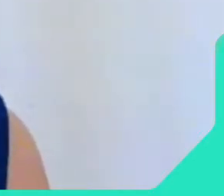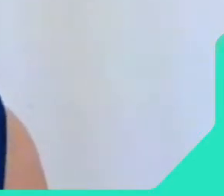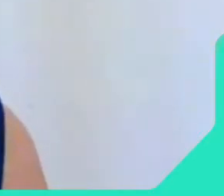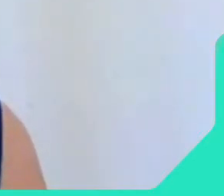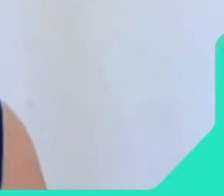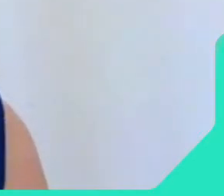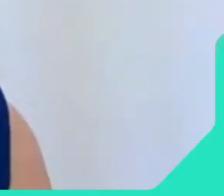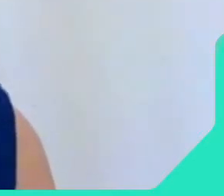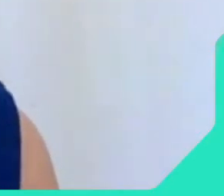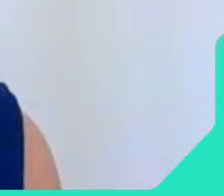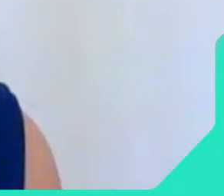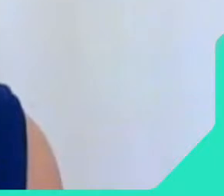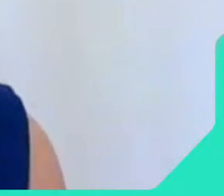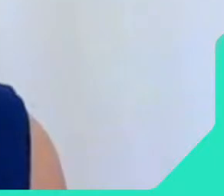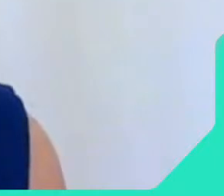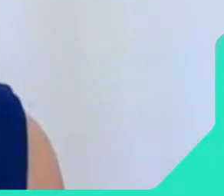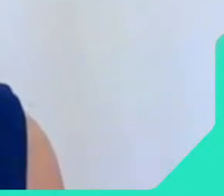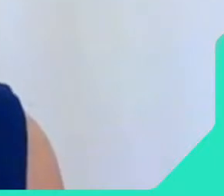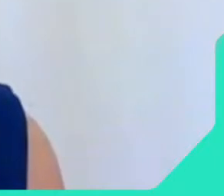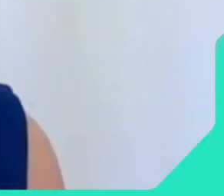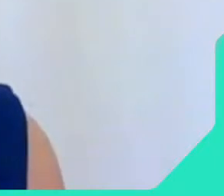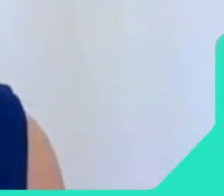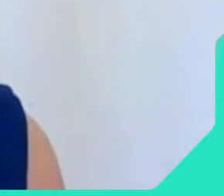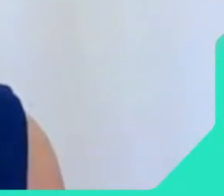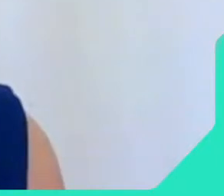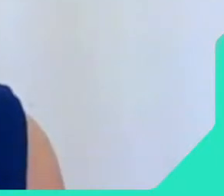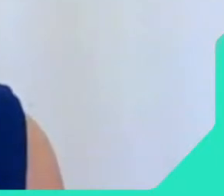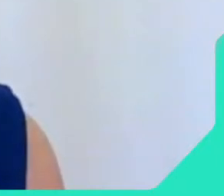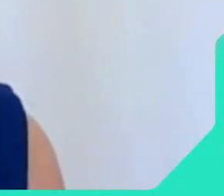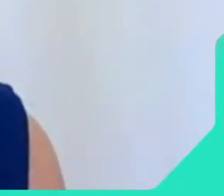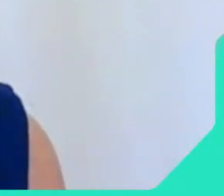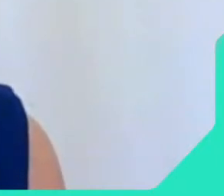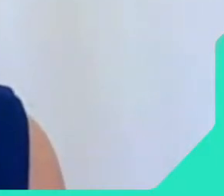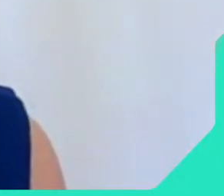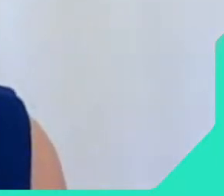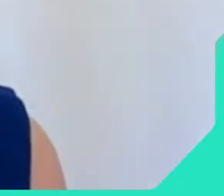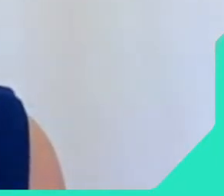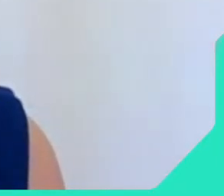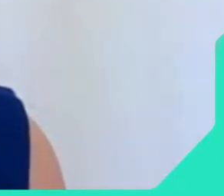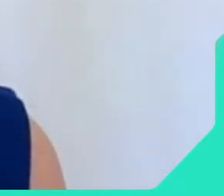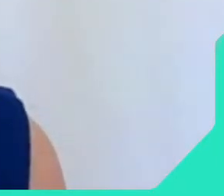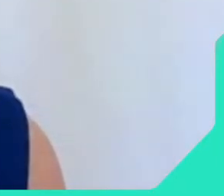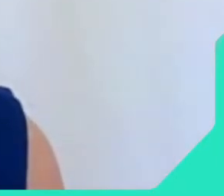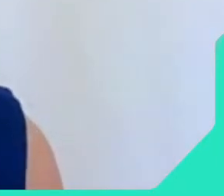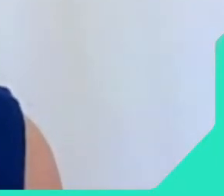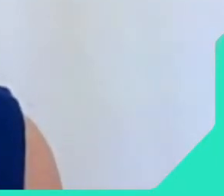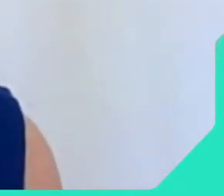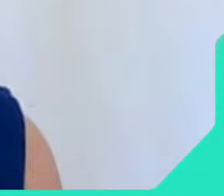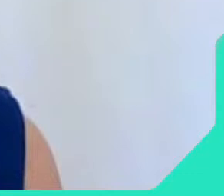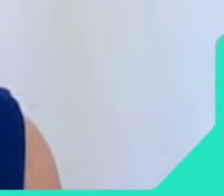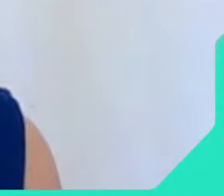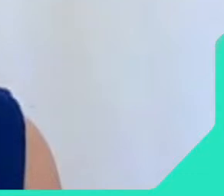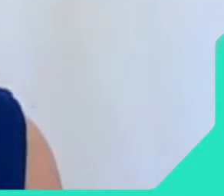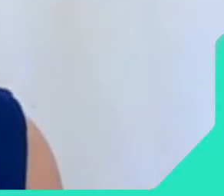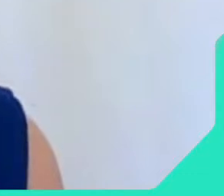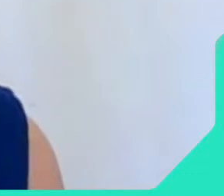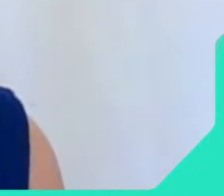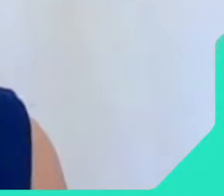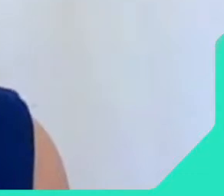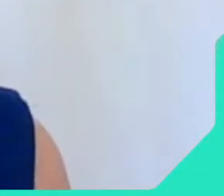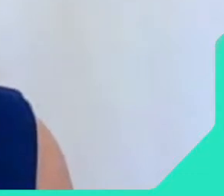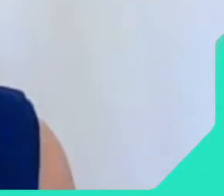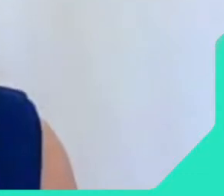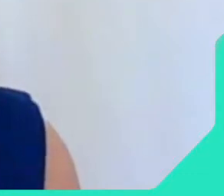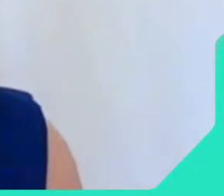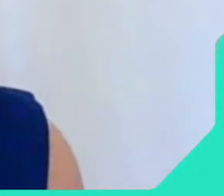el cronograma, es el turno de la Facultad de Ciencias Exactas y Naturales y Agrimensura. Mi